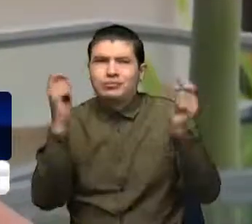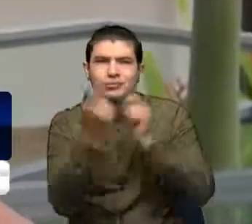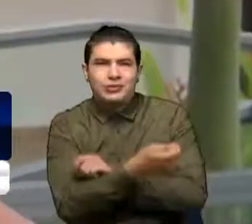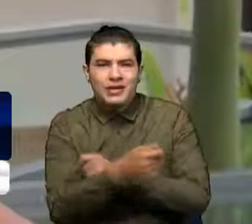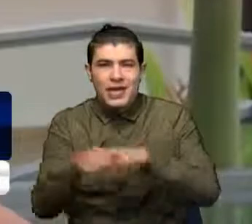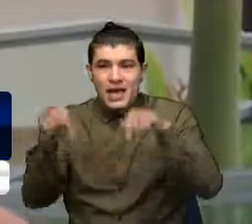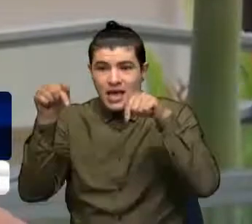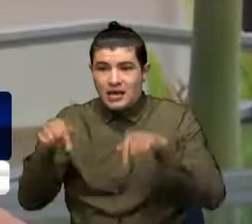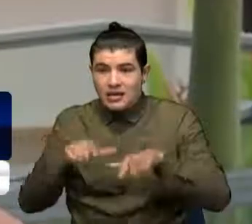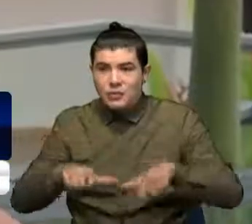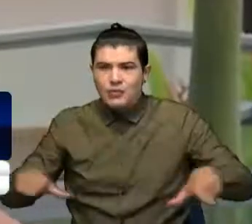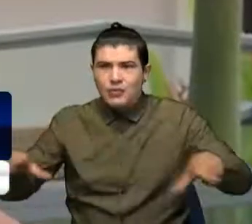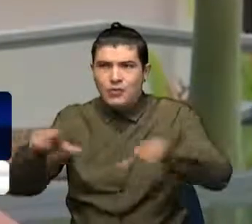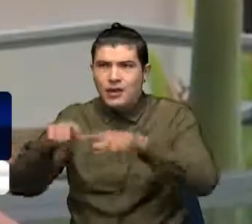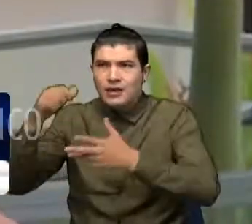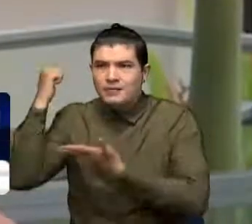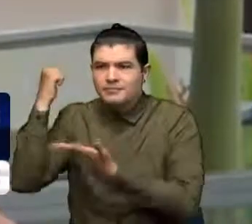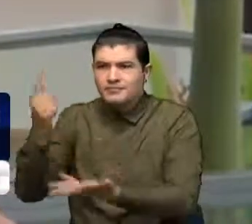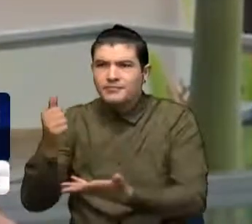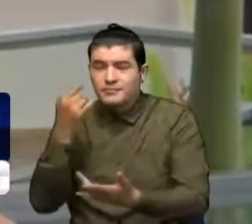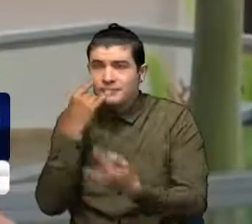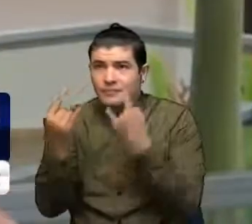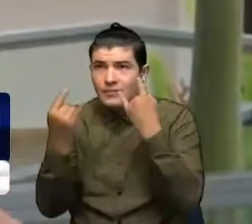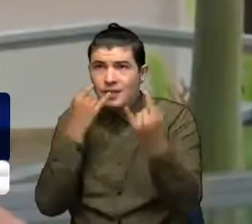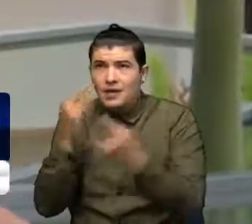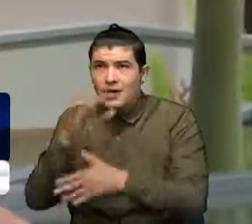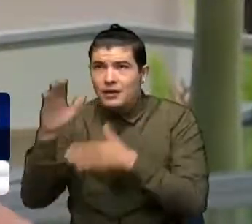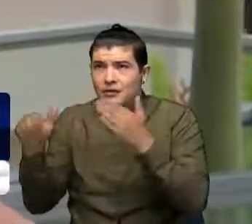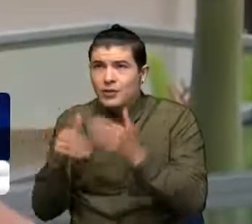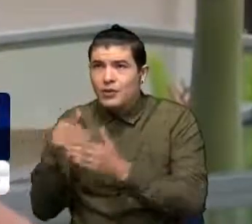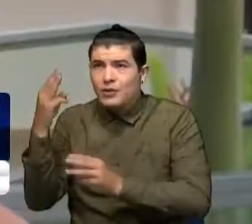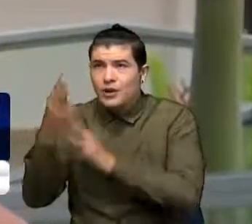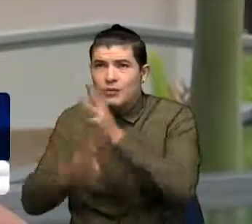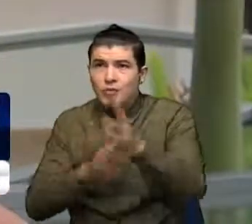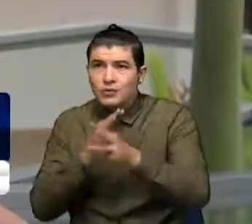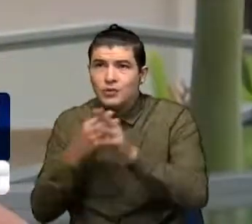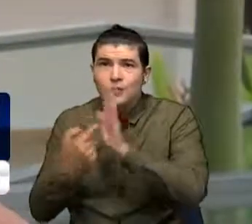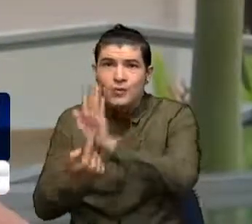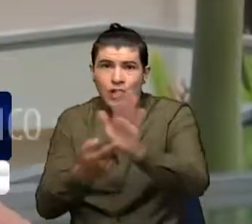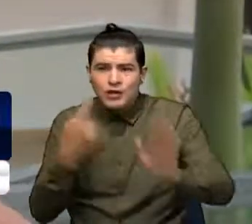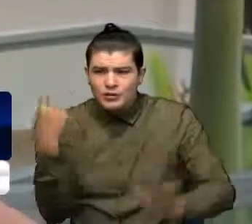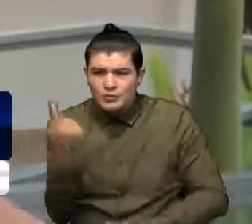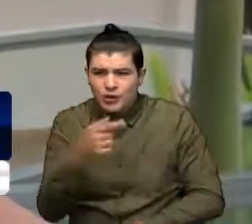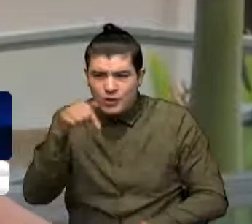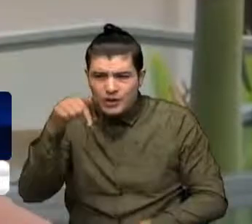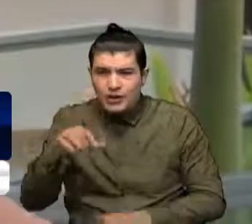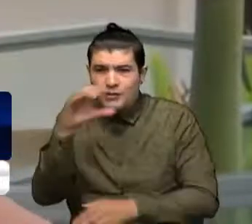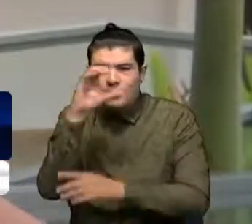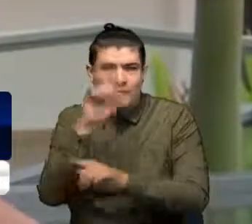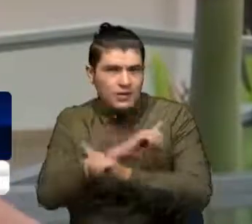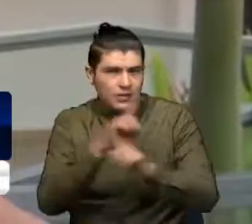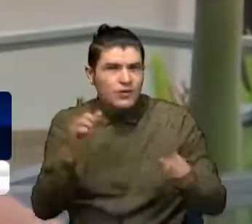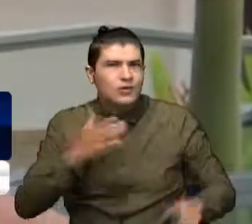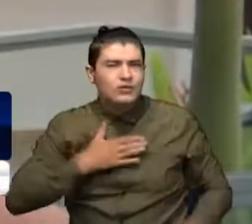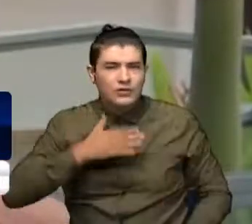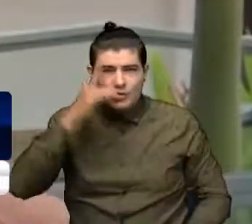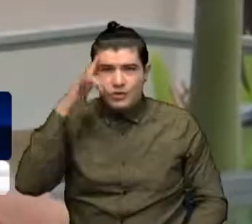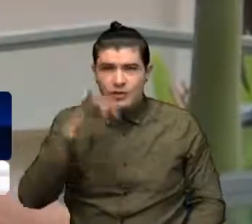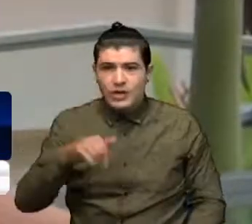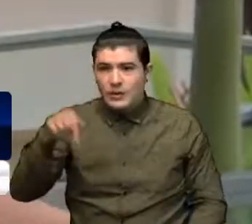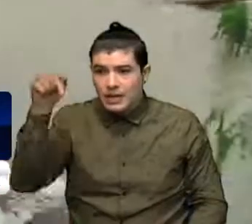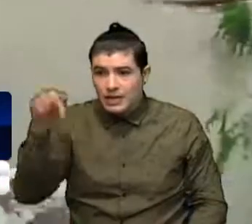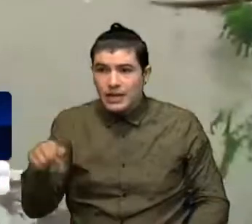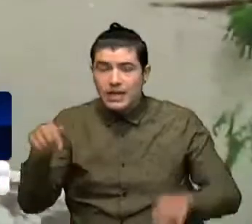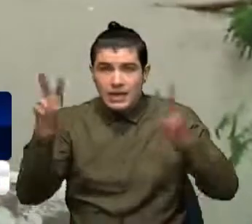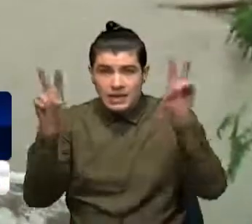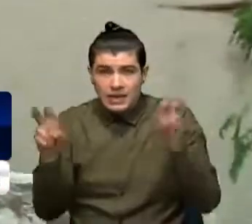en un sitio de inversión atractivo para el resto del mundo no solamente para los colombianos sino para el resto del mundo yo creo que el tema